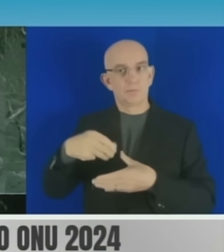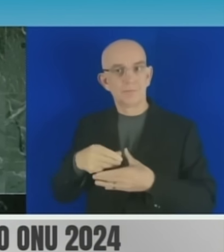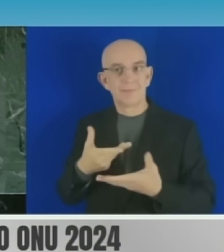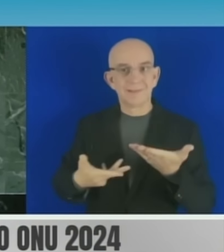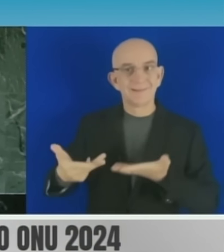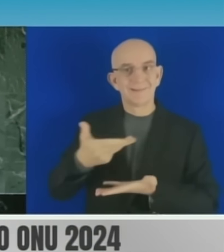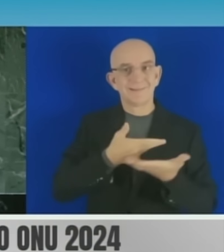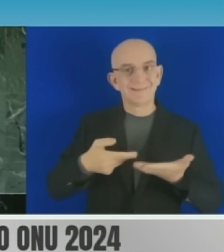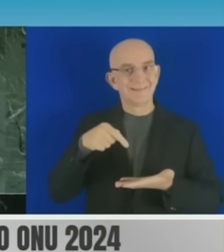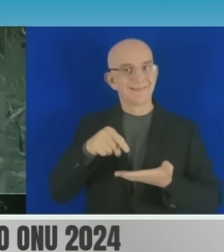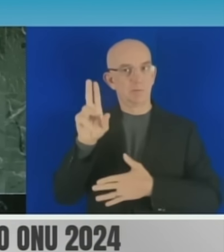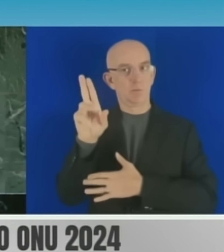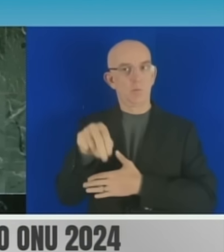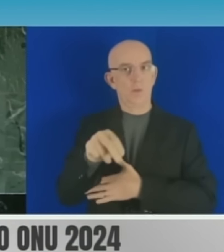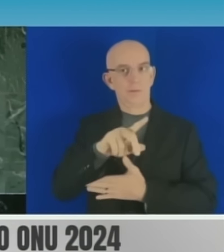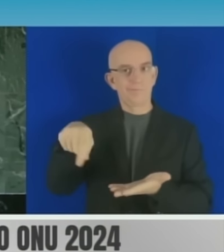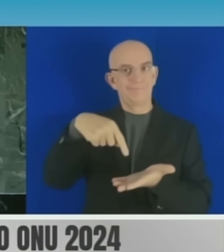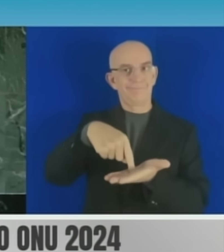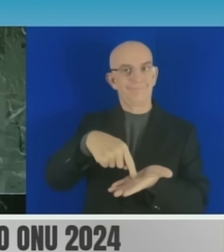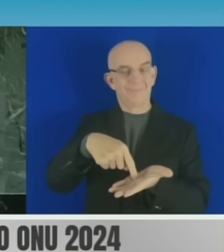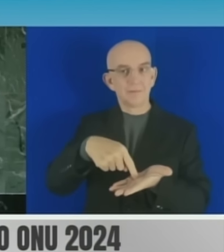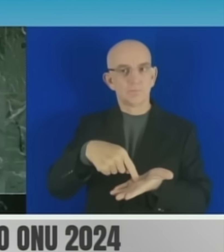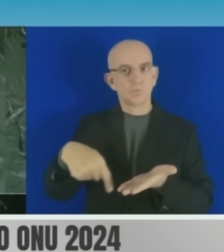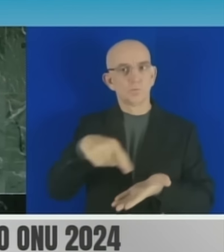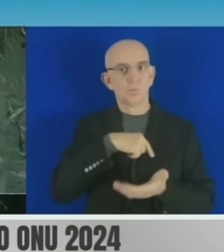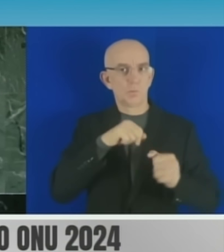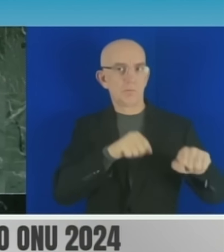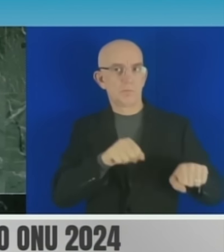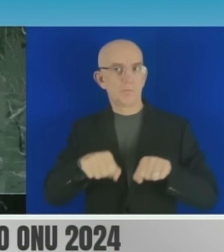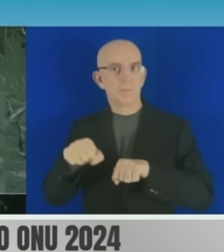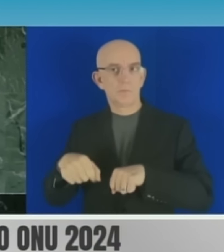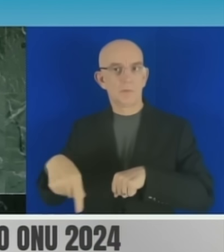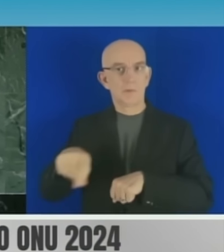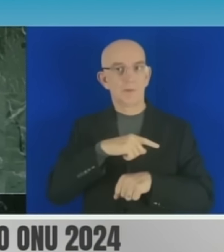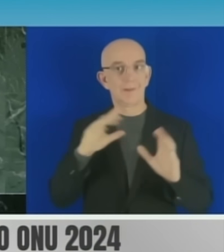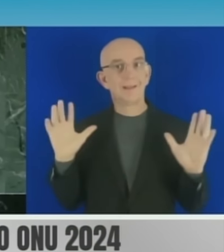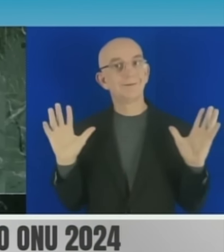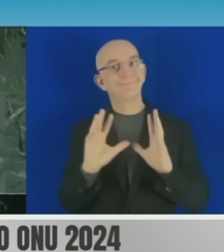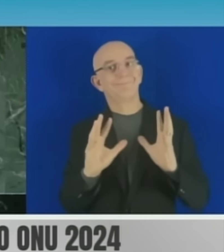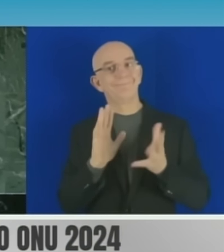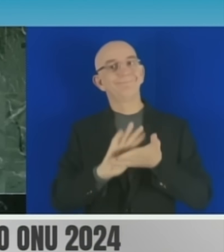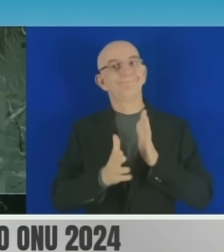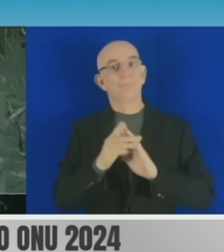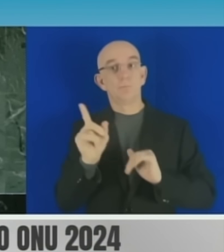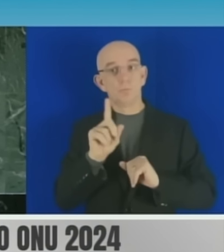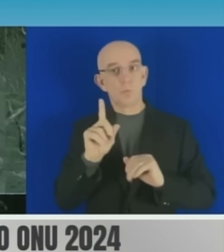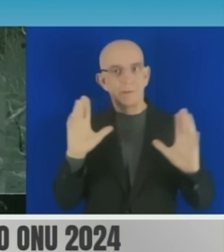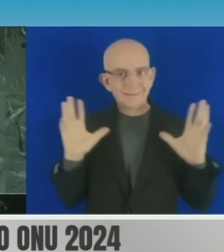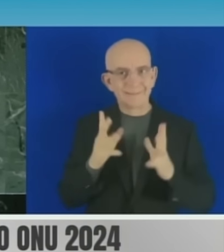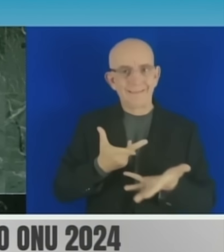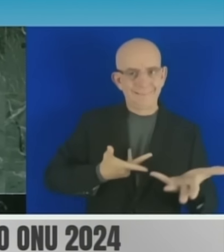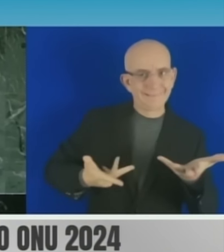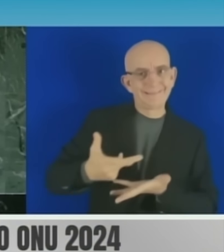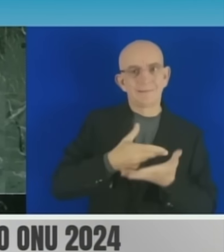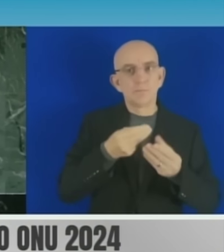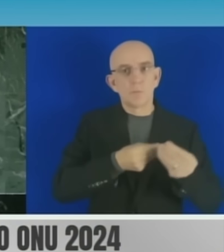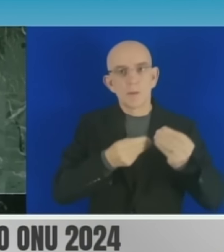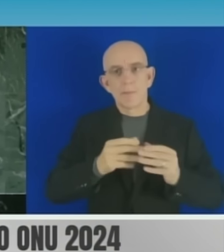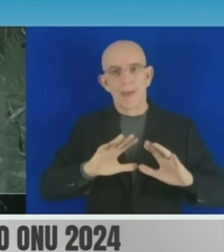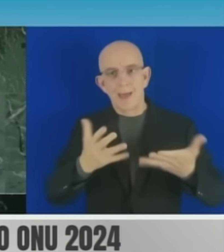superar los retos presentes y del futuro. Paradójicamente, en un momento en que la creciente interconexión global